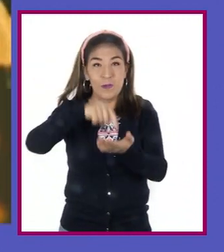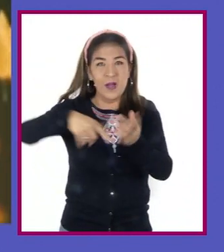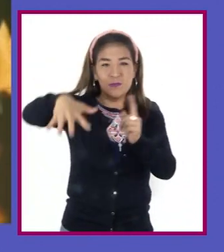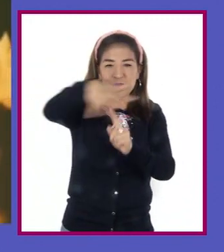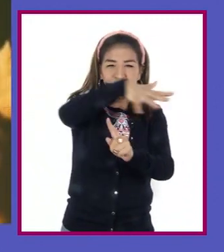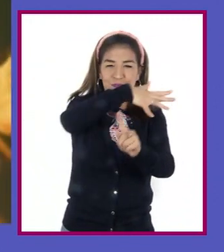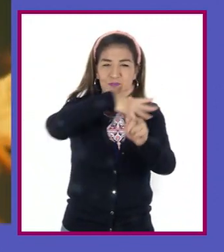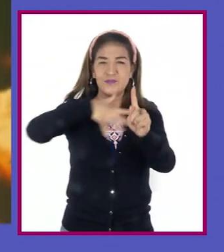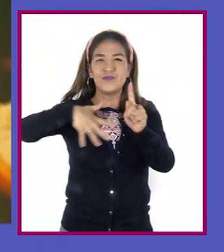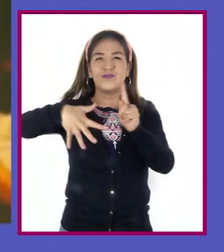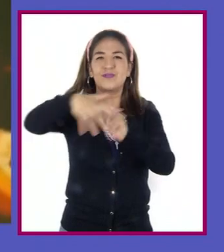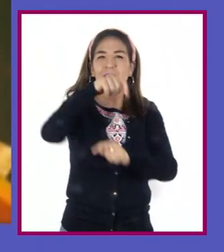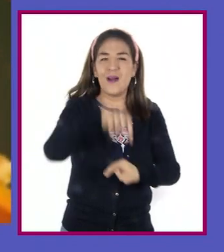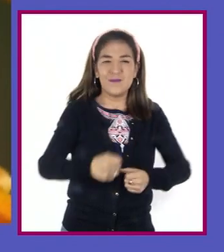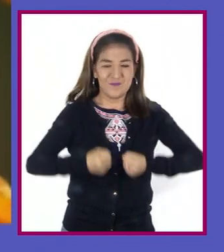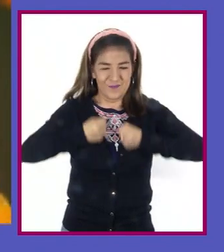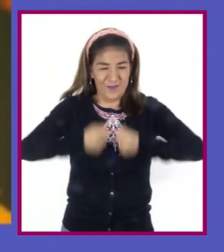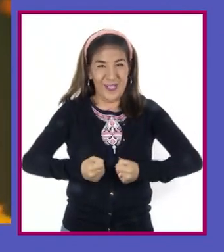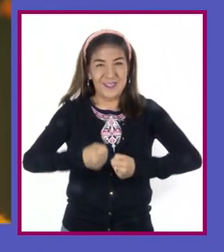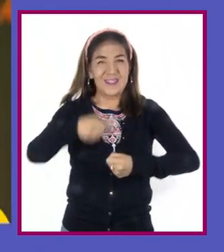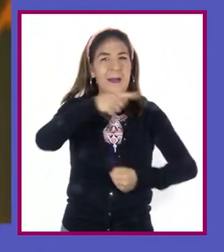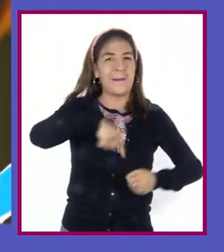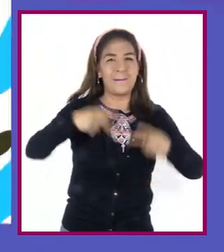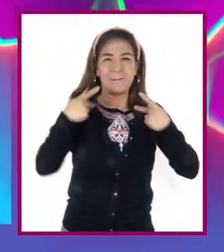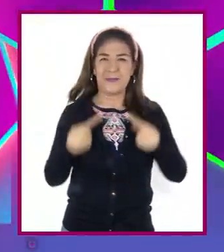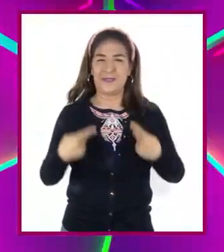con ellas, fuerza de nadie.